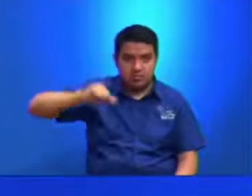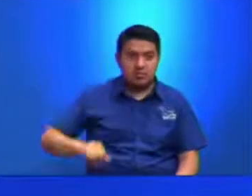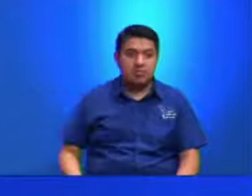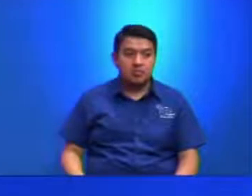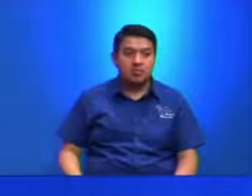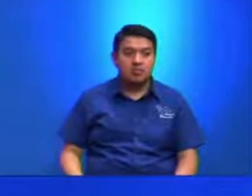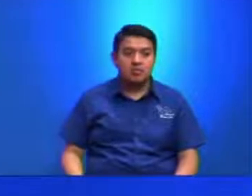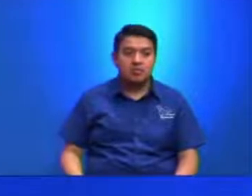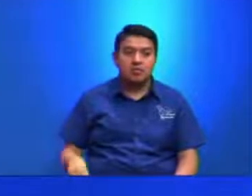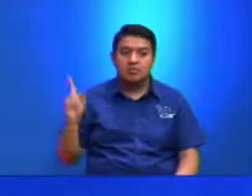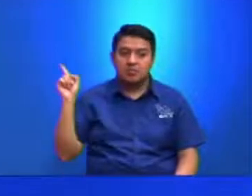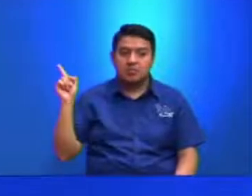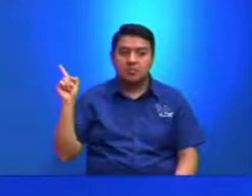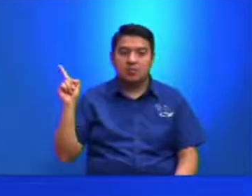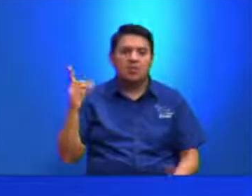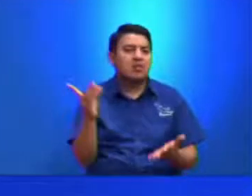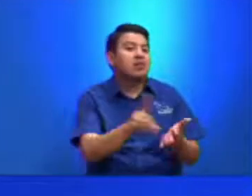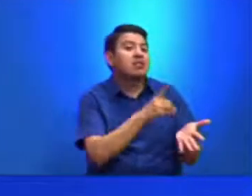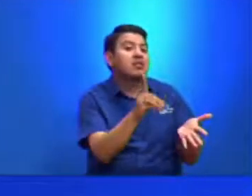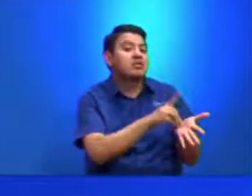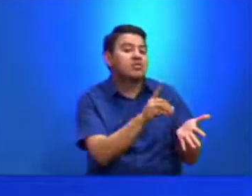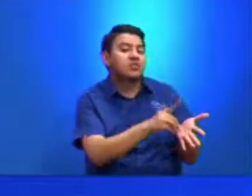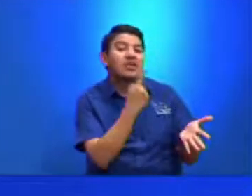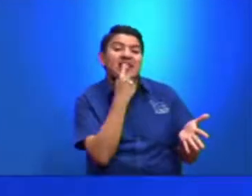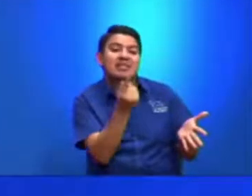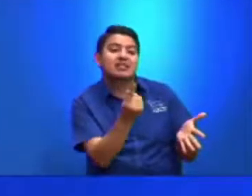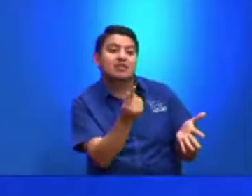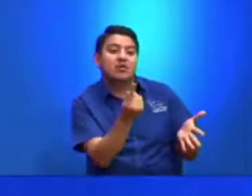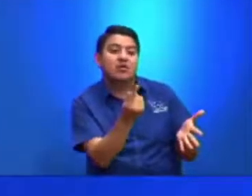Quiere decir, mire, very dry, un lugar, dice ahí,